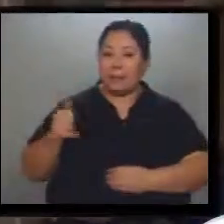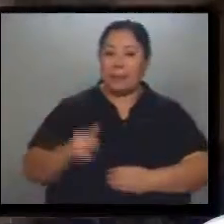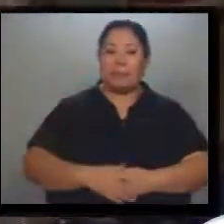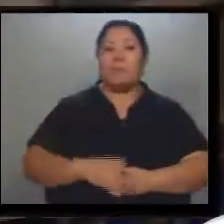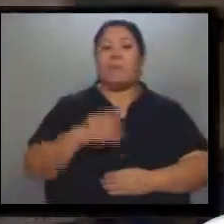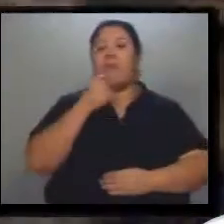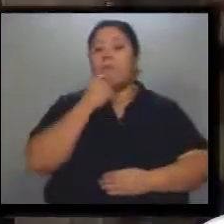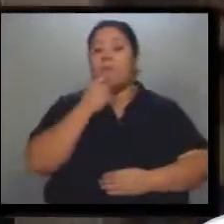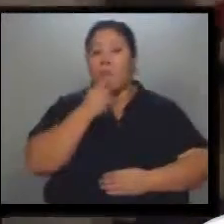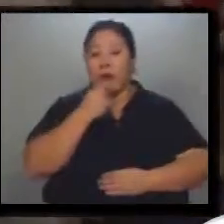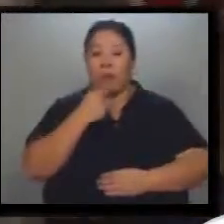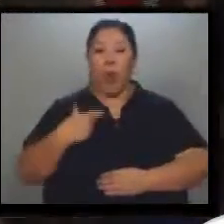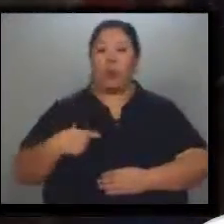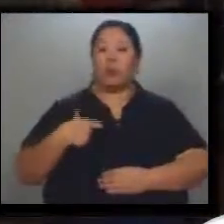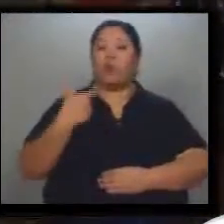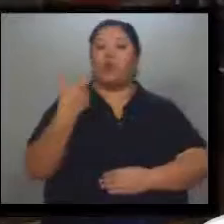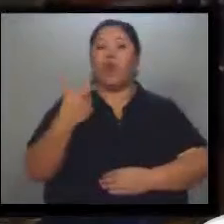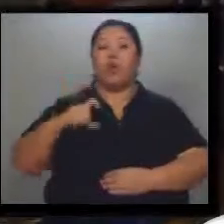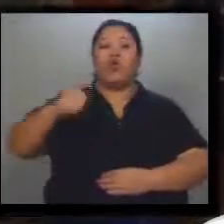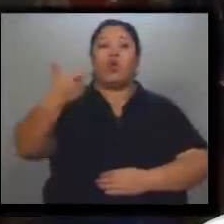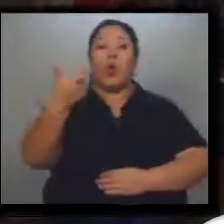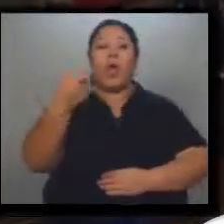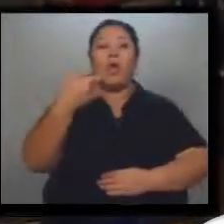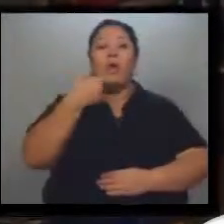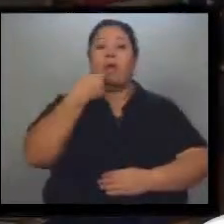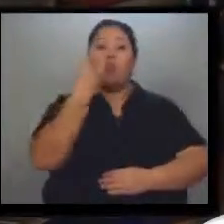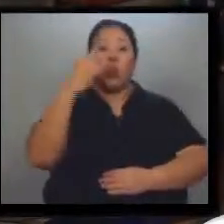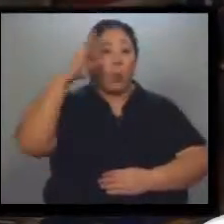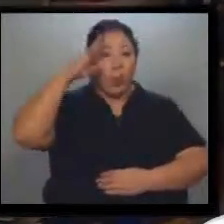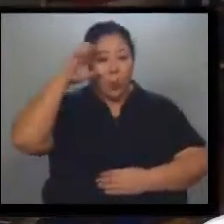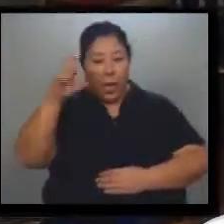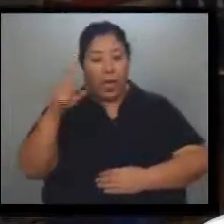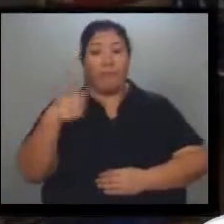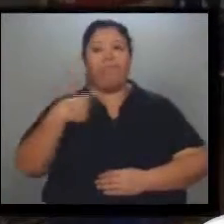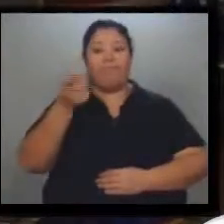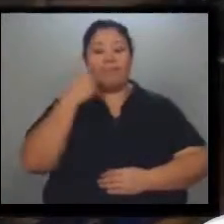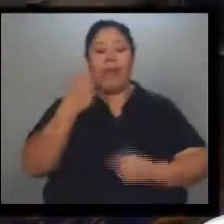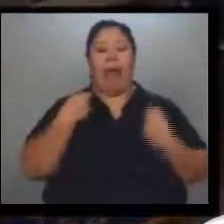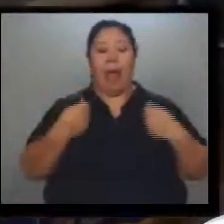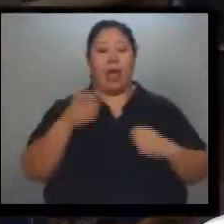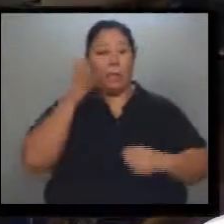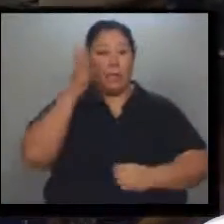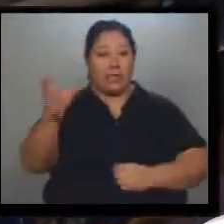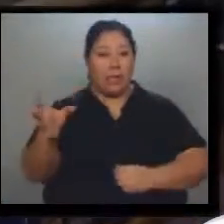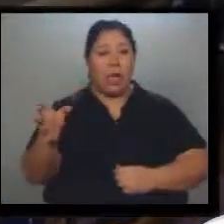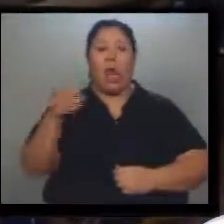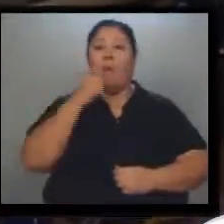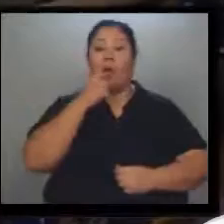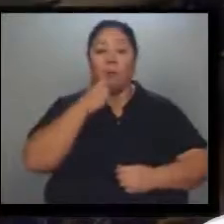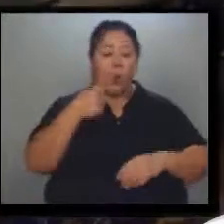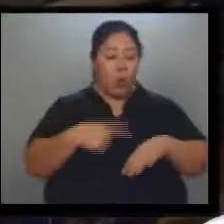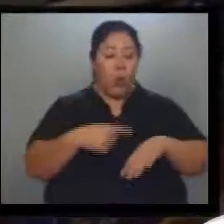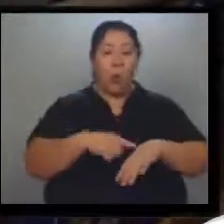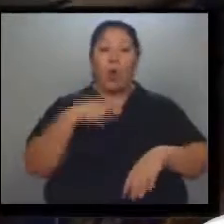te quedaste sin carga de sube, o te quedaste sin crédito en el celular, o tenés que tomarte un taxi porque se te hace tarde y los